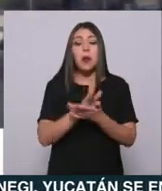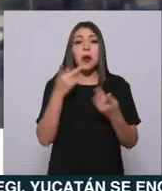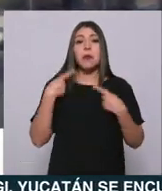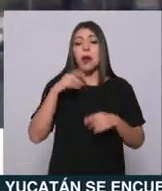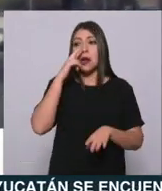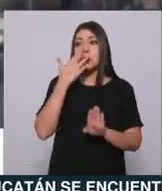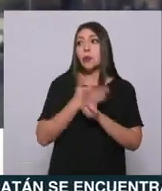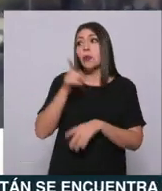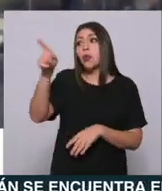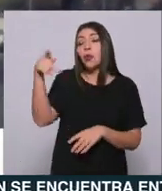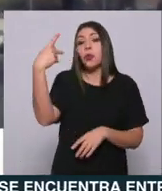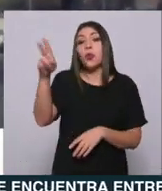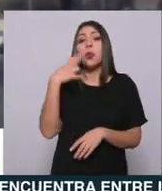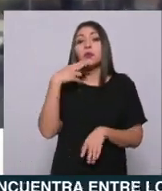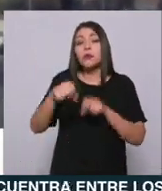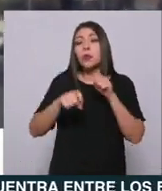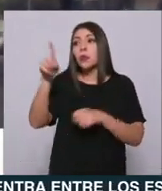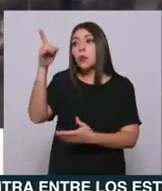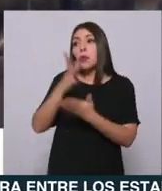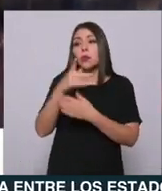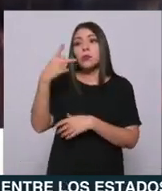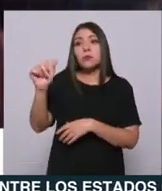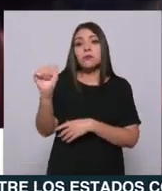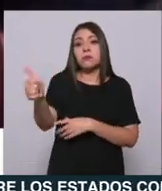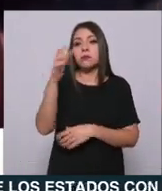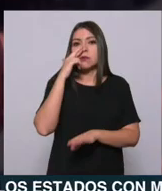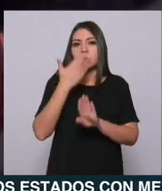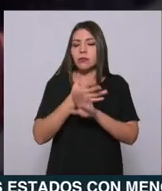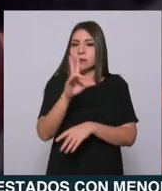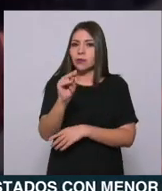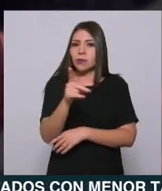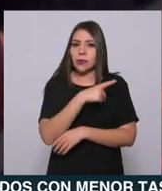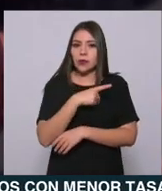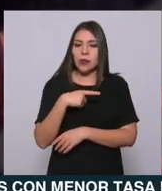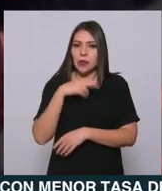imágenes de Javier Cordero, Gloria López, 21 Noticias.